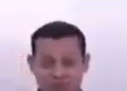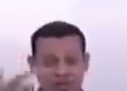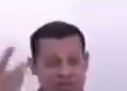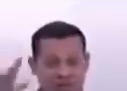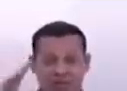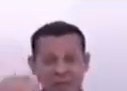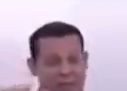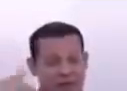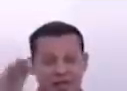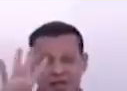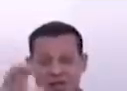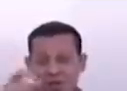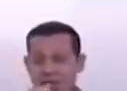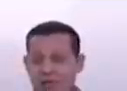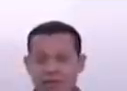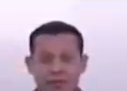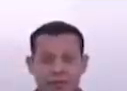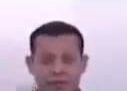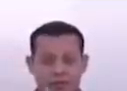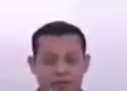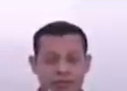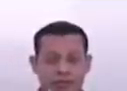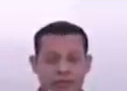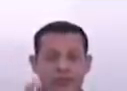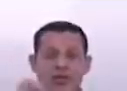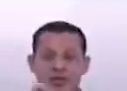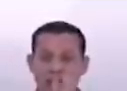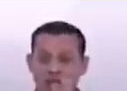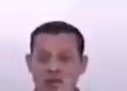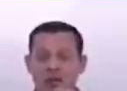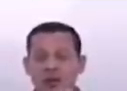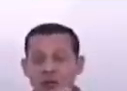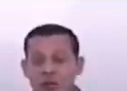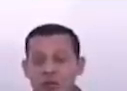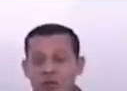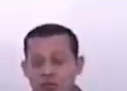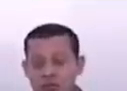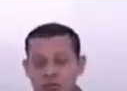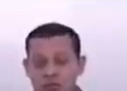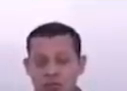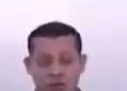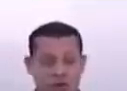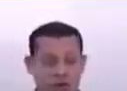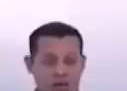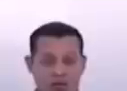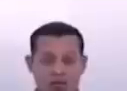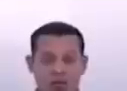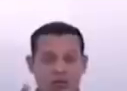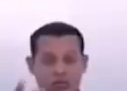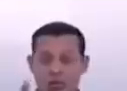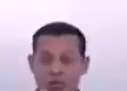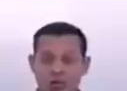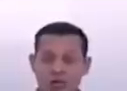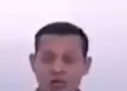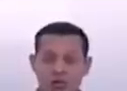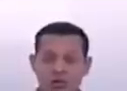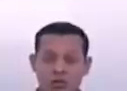de 50 años, que dice que a los viejos les gusta dar buenos consejos